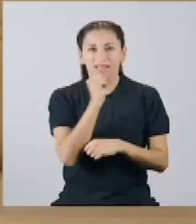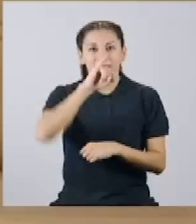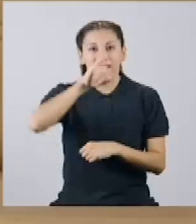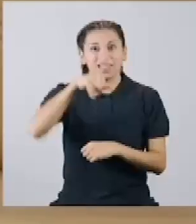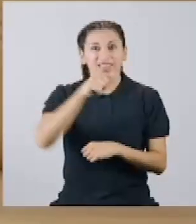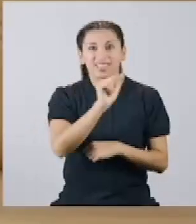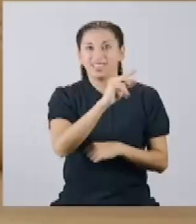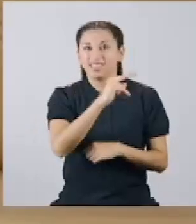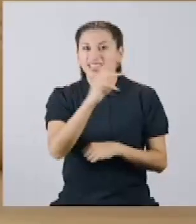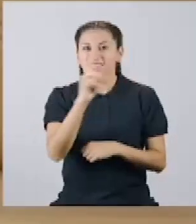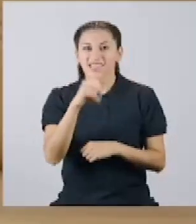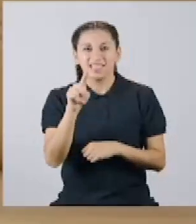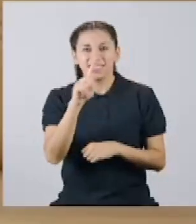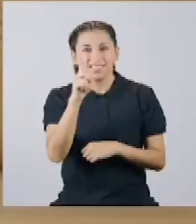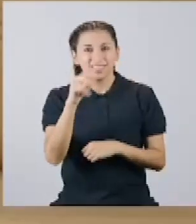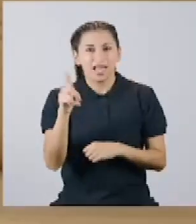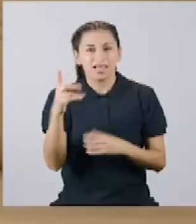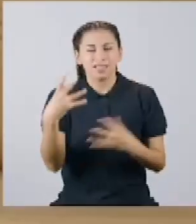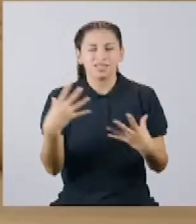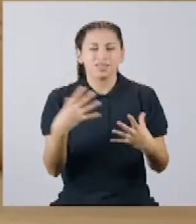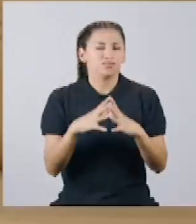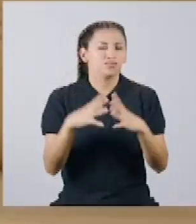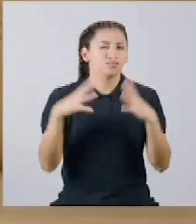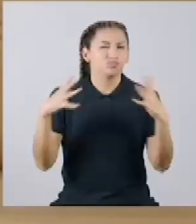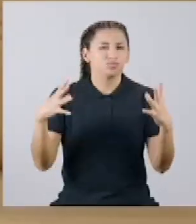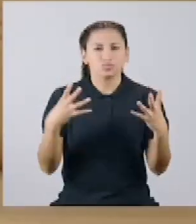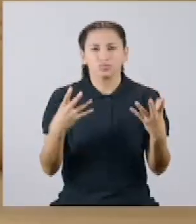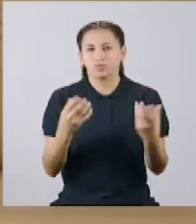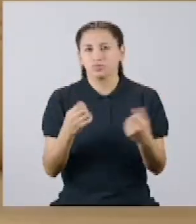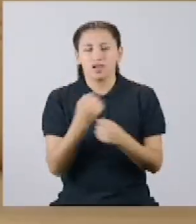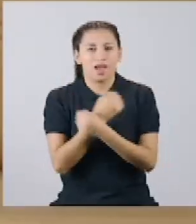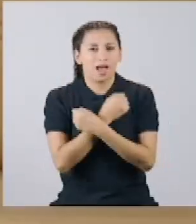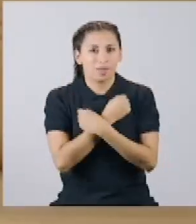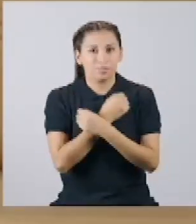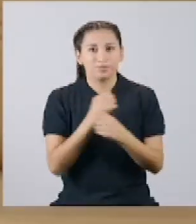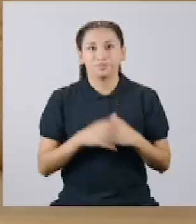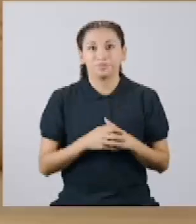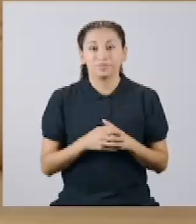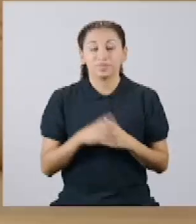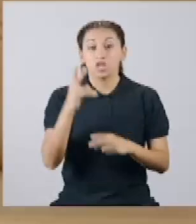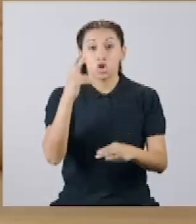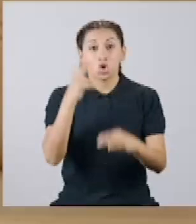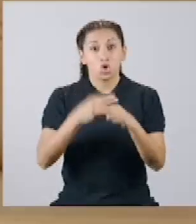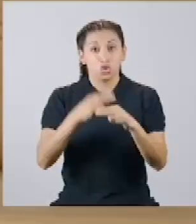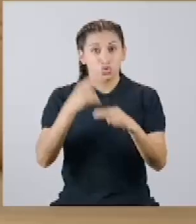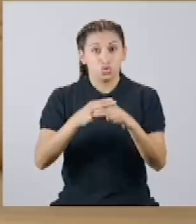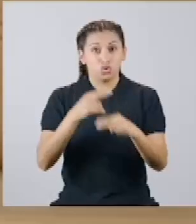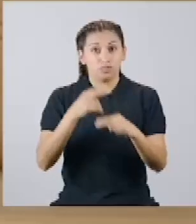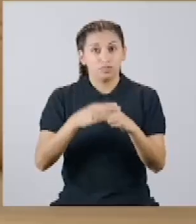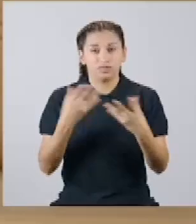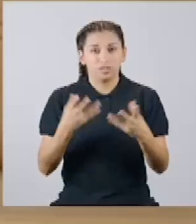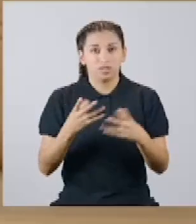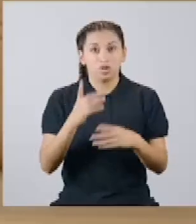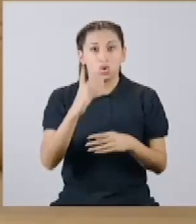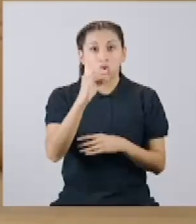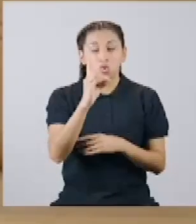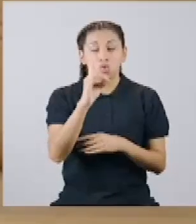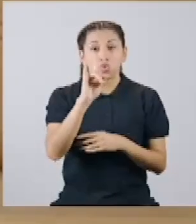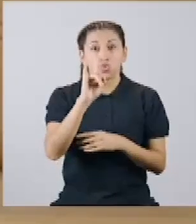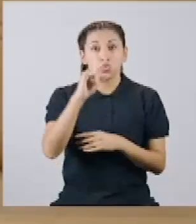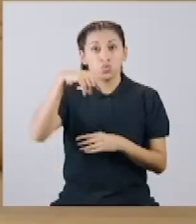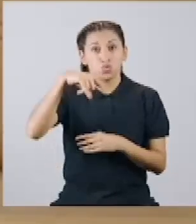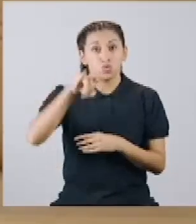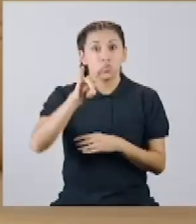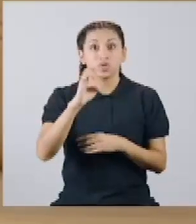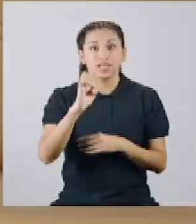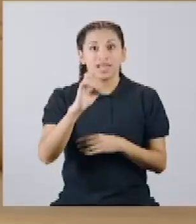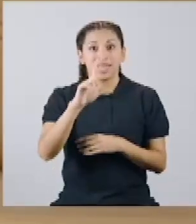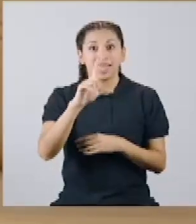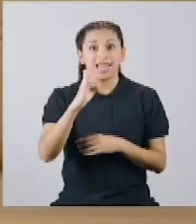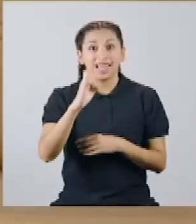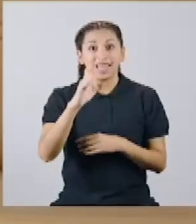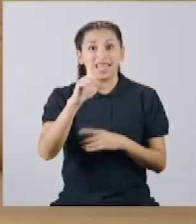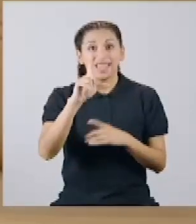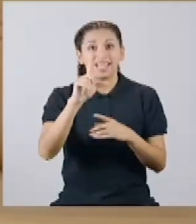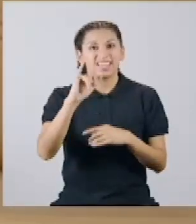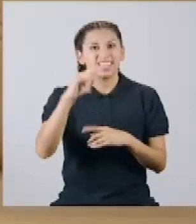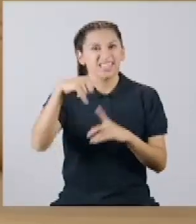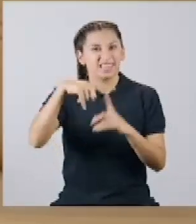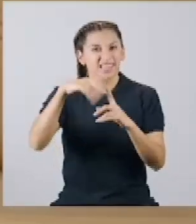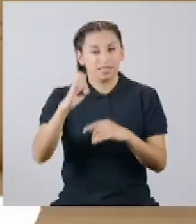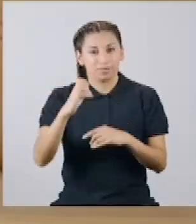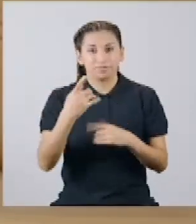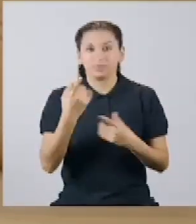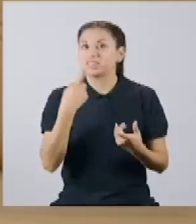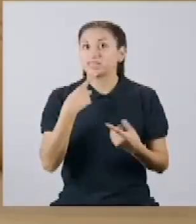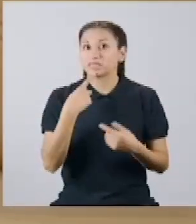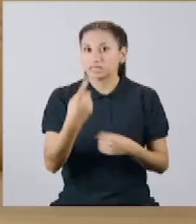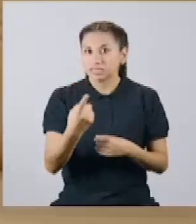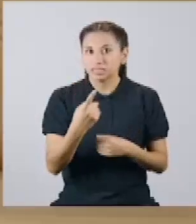de jazz que le gustaba mucho a Papá Chicharrón. Se llamaba Duke Ellington y